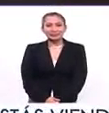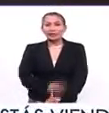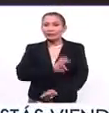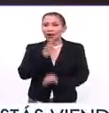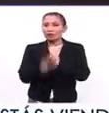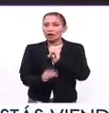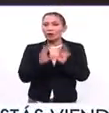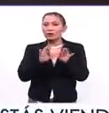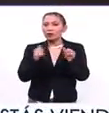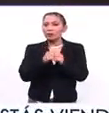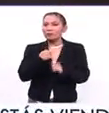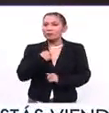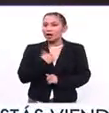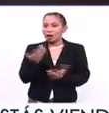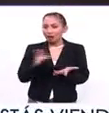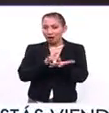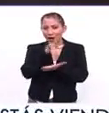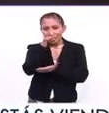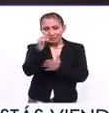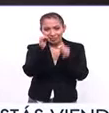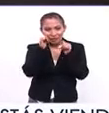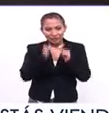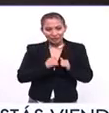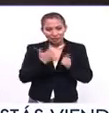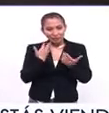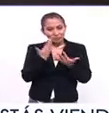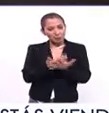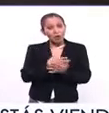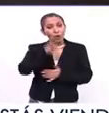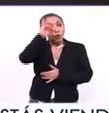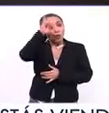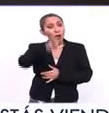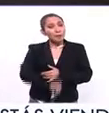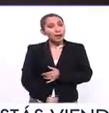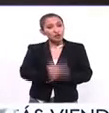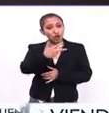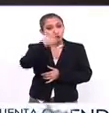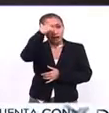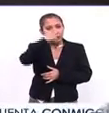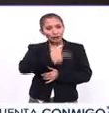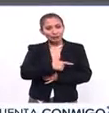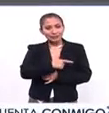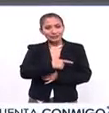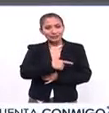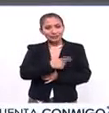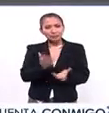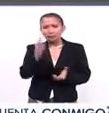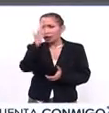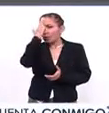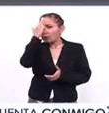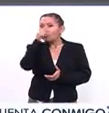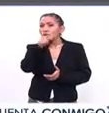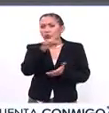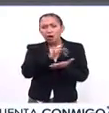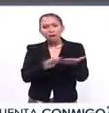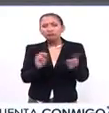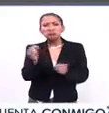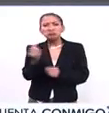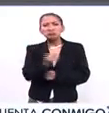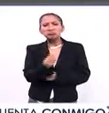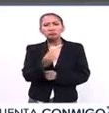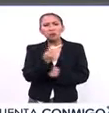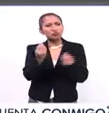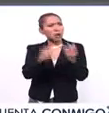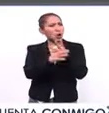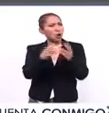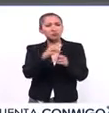Llegamos al final de Cuenta Conmigo y les agradecemos su atención. Los esperamos todos los jueves a las 8 de la noche. Y recuerden que para leer no se